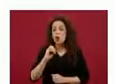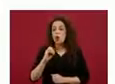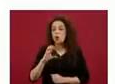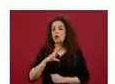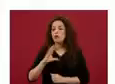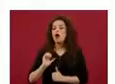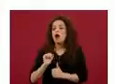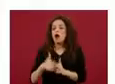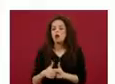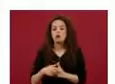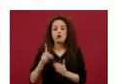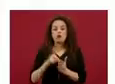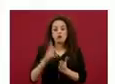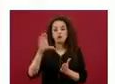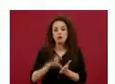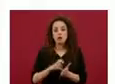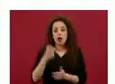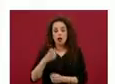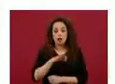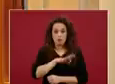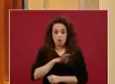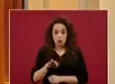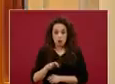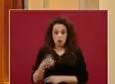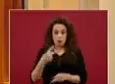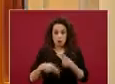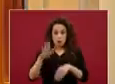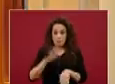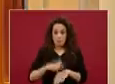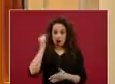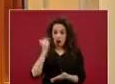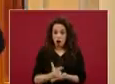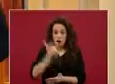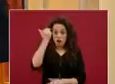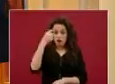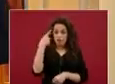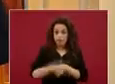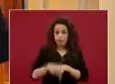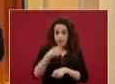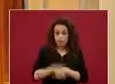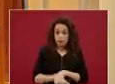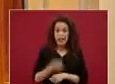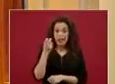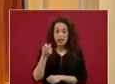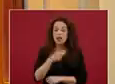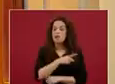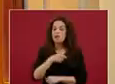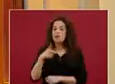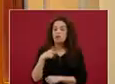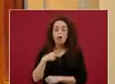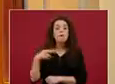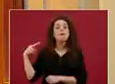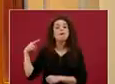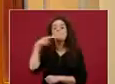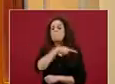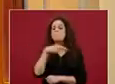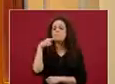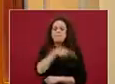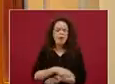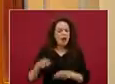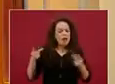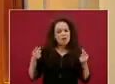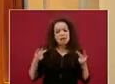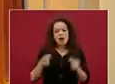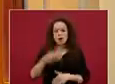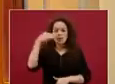discapacidad que pudiera generar un mayor riesgo. Estas personas deben recibir atención médica de inmediato. ¿Para qué?